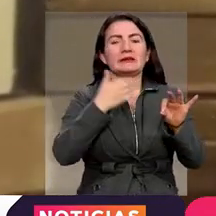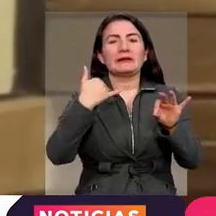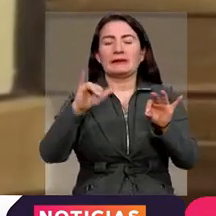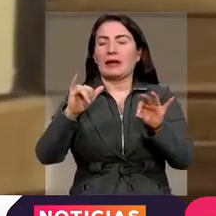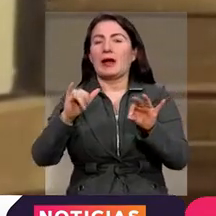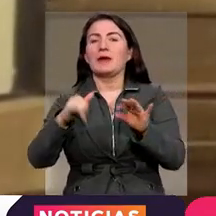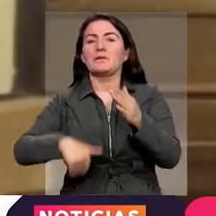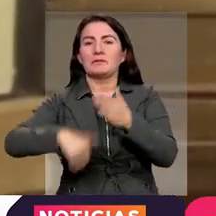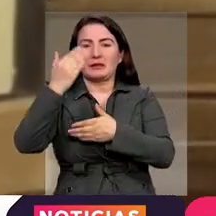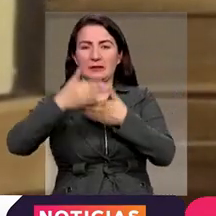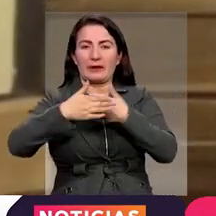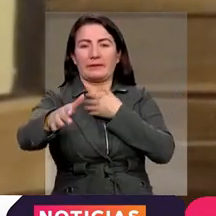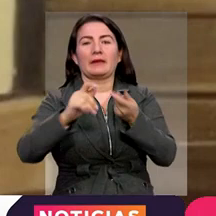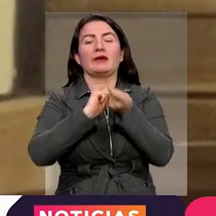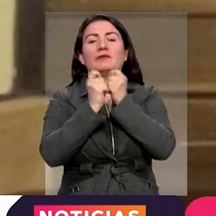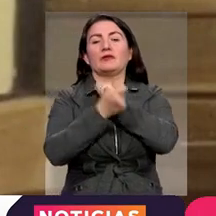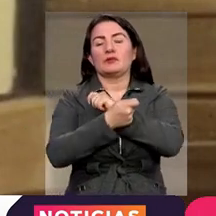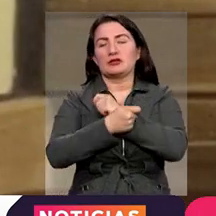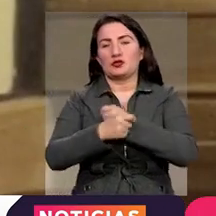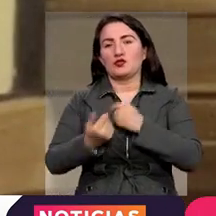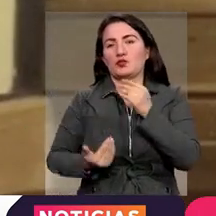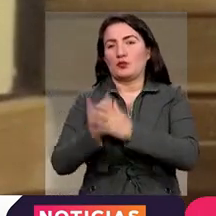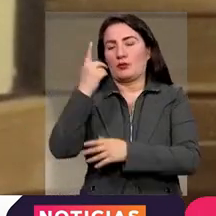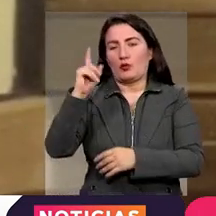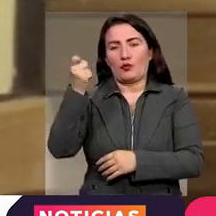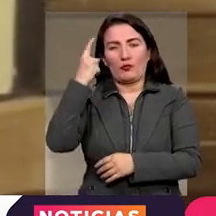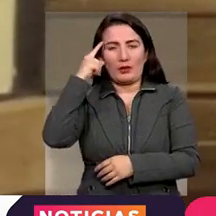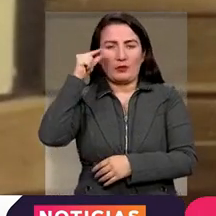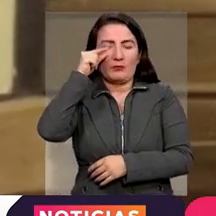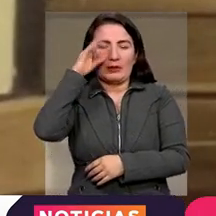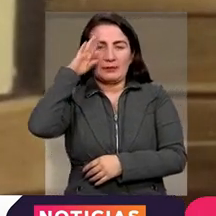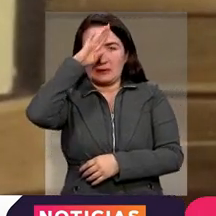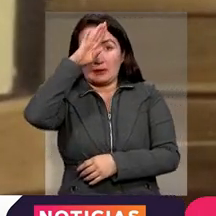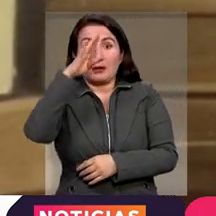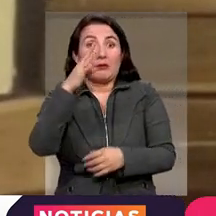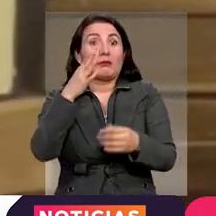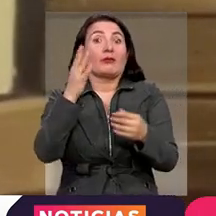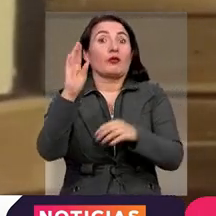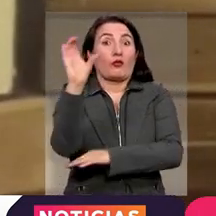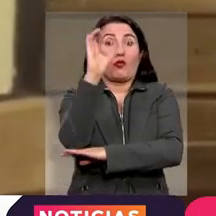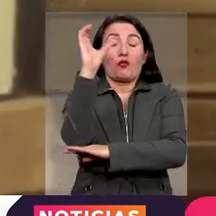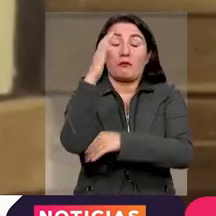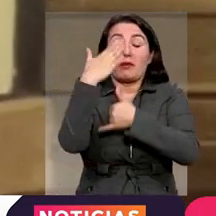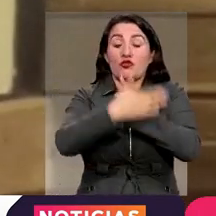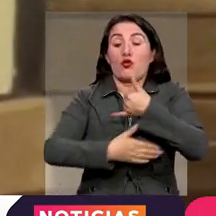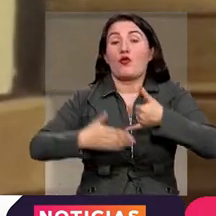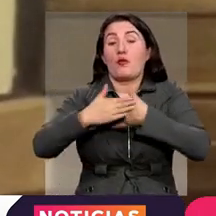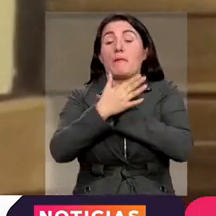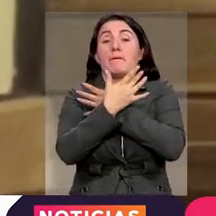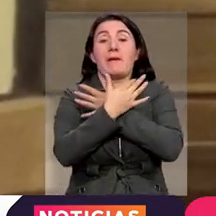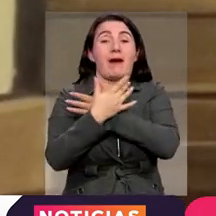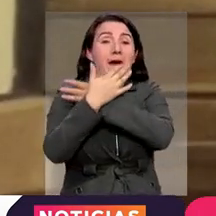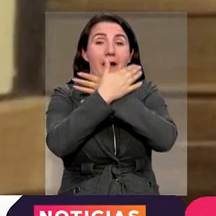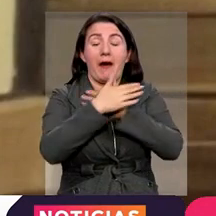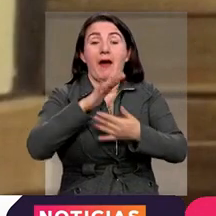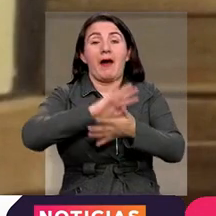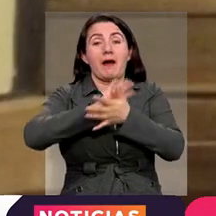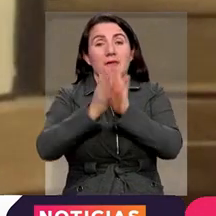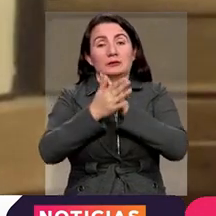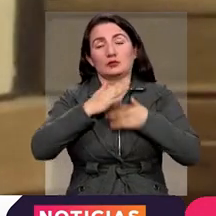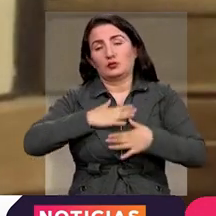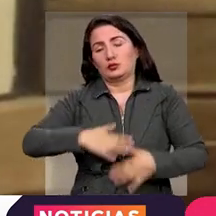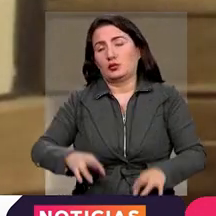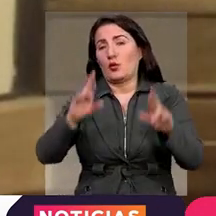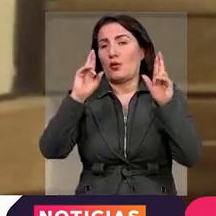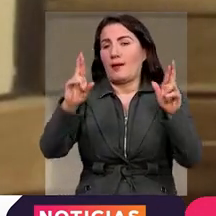ese proceso de transformación que él ha manifestado. ¿Quién no quiere que Colombia alcance la paz definitiva y determinante, como lo ha dicho el